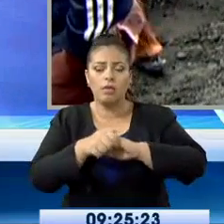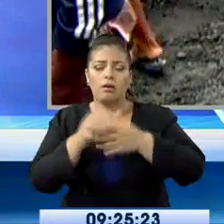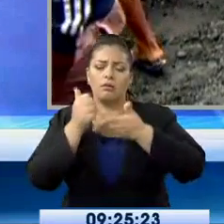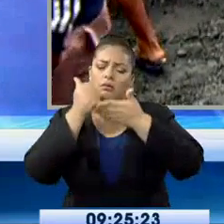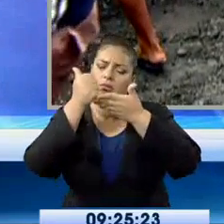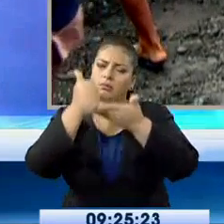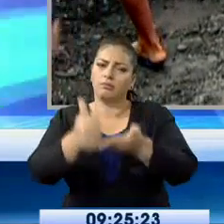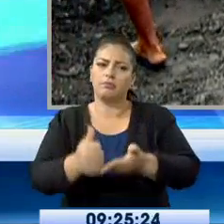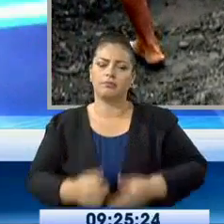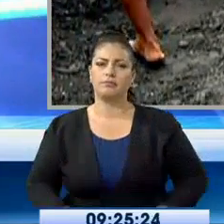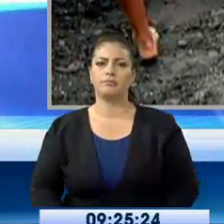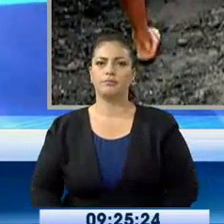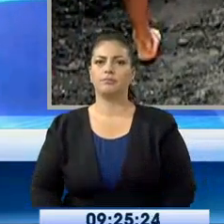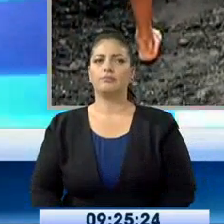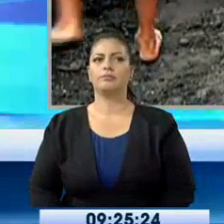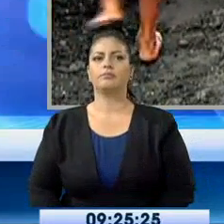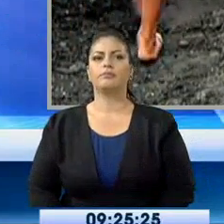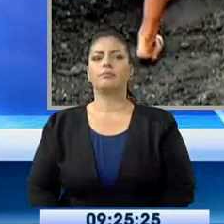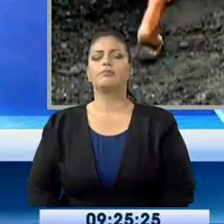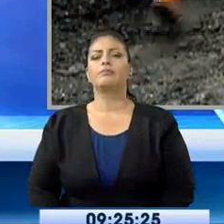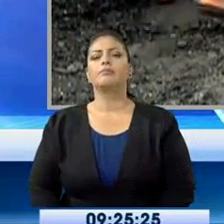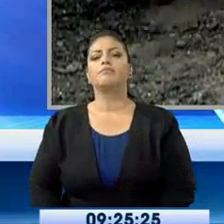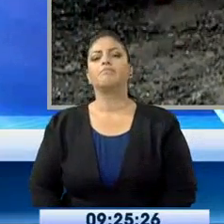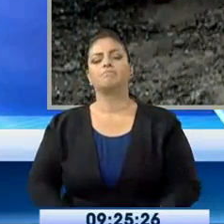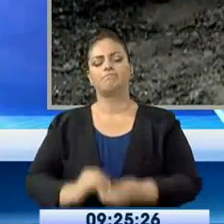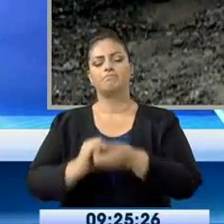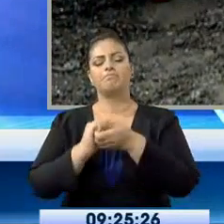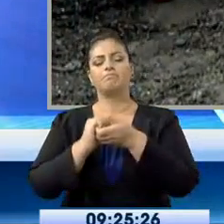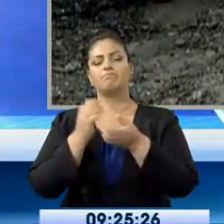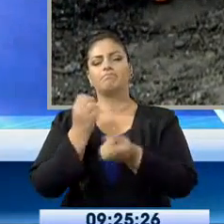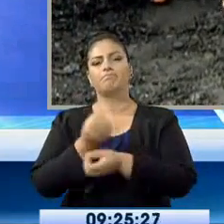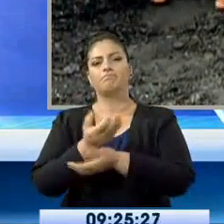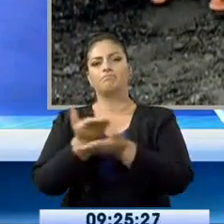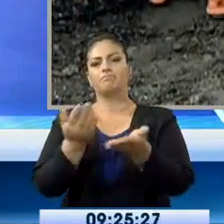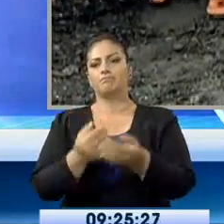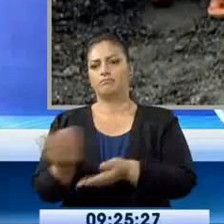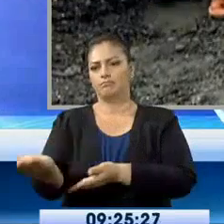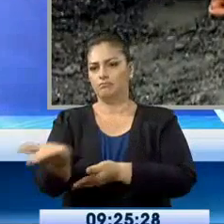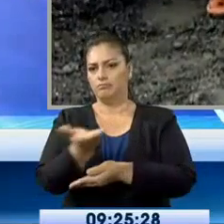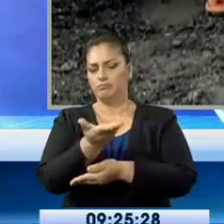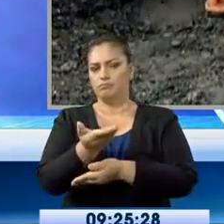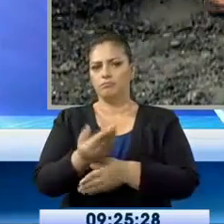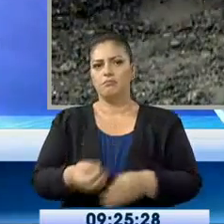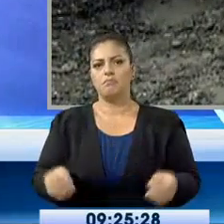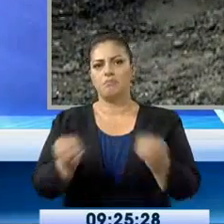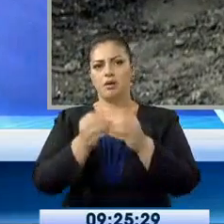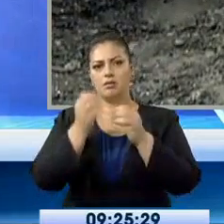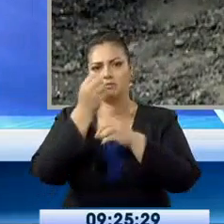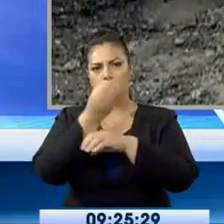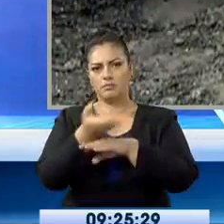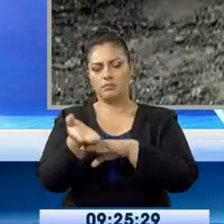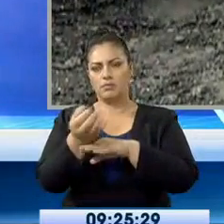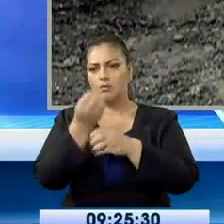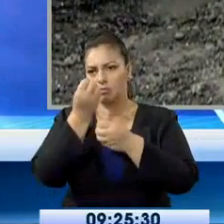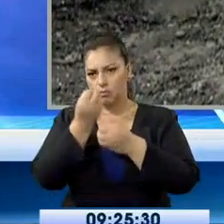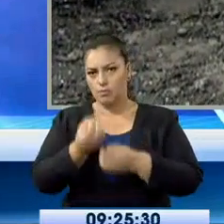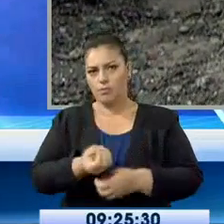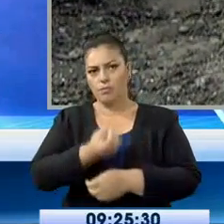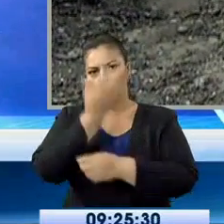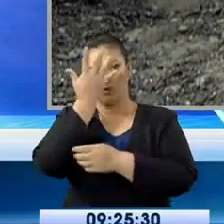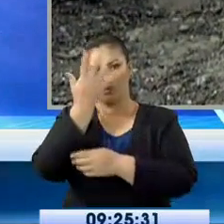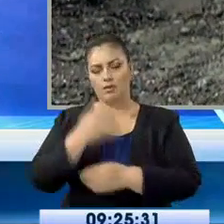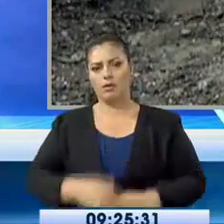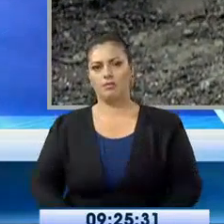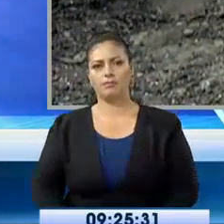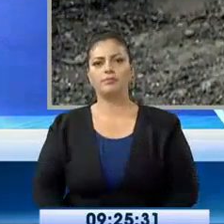en vivo y en directo, compañeros en estudios centrales, amigos televidentes también. Continúen ustedes con mayor información. Buenos días. Buenos días,